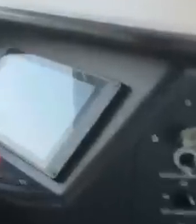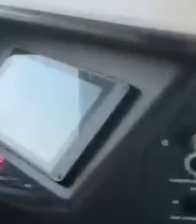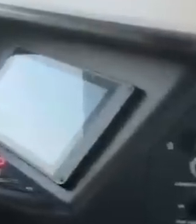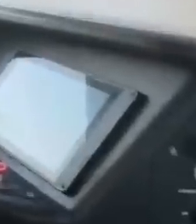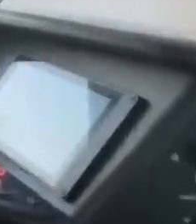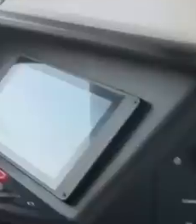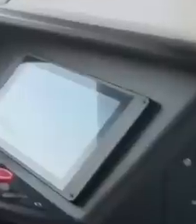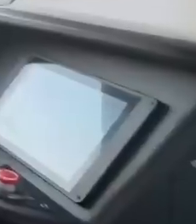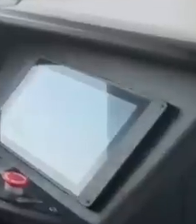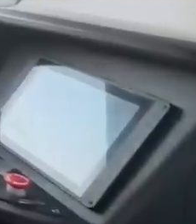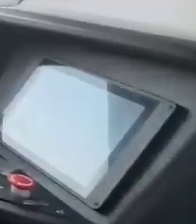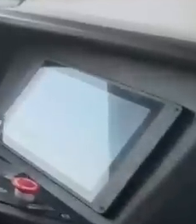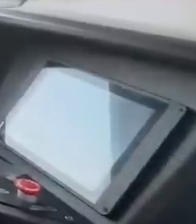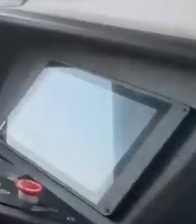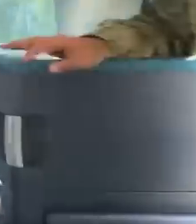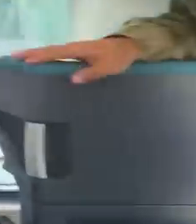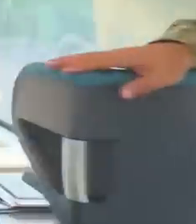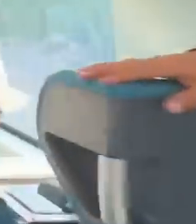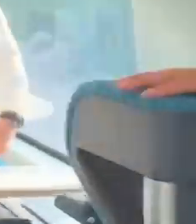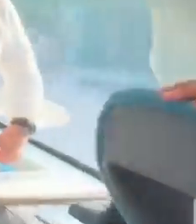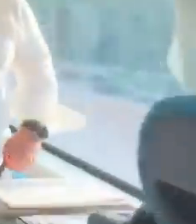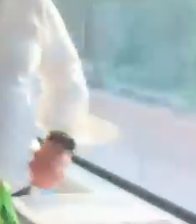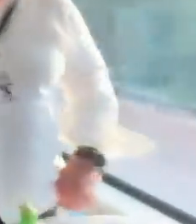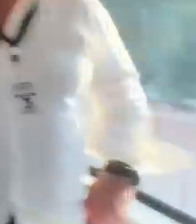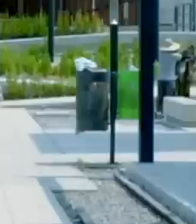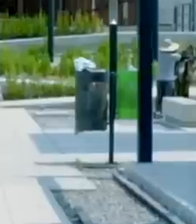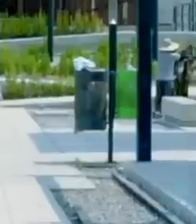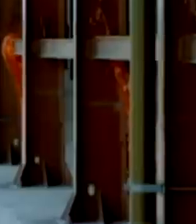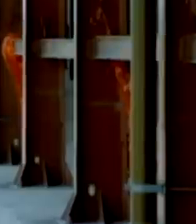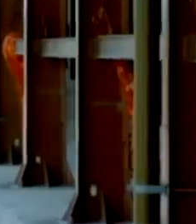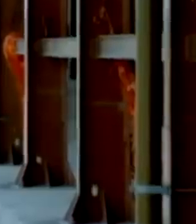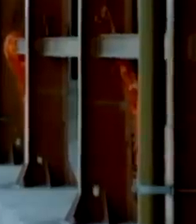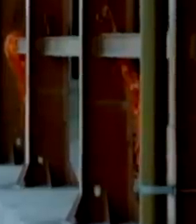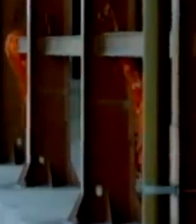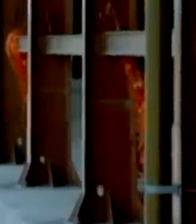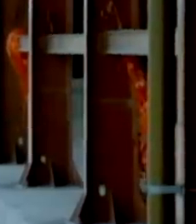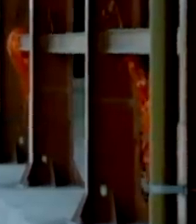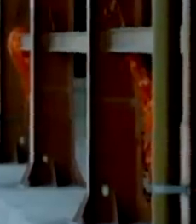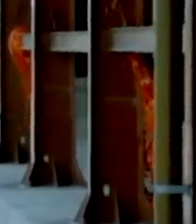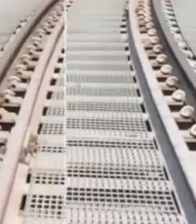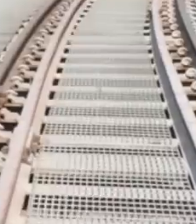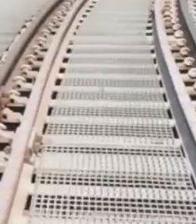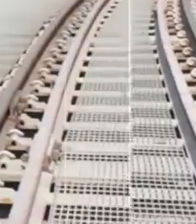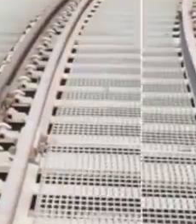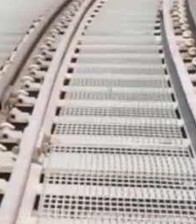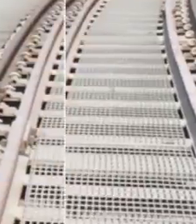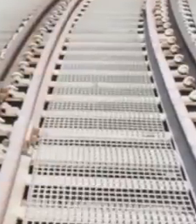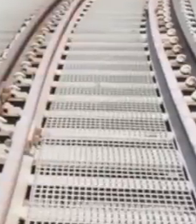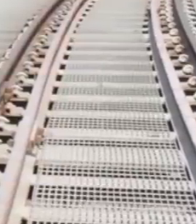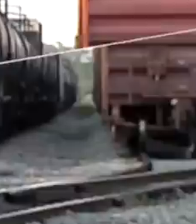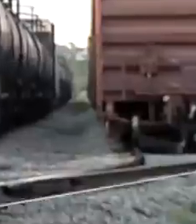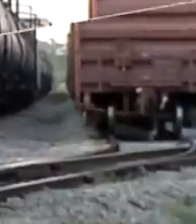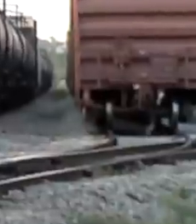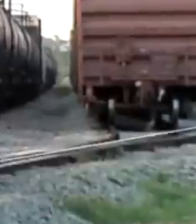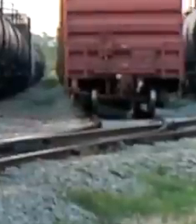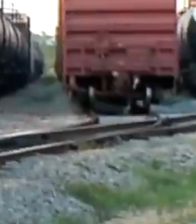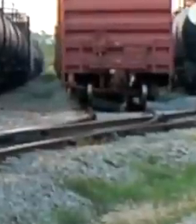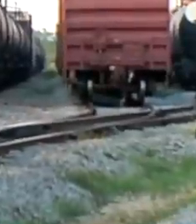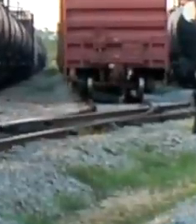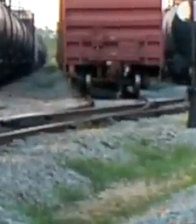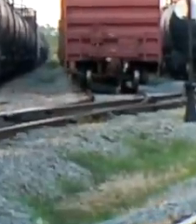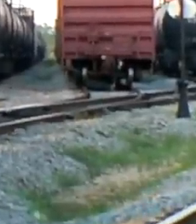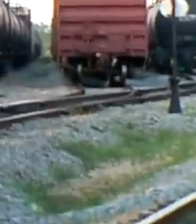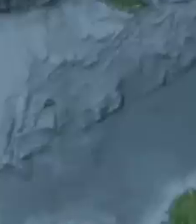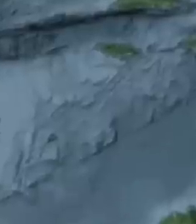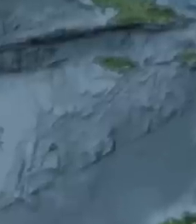Andrés Manuel López Obrador realice su primer recorrido en tren por el istmo de Tehuantepec en el estado de Oaxaca.